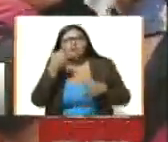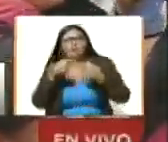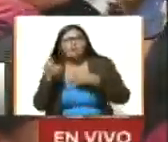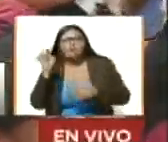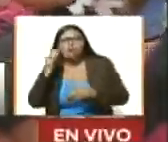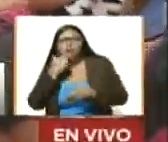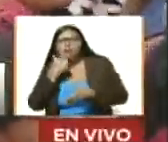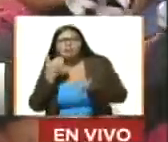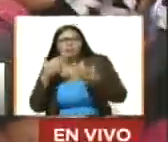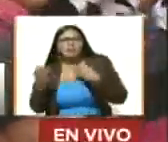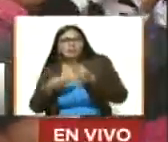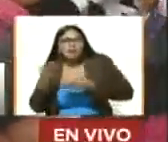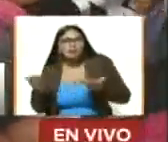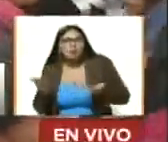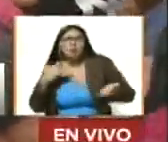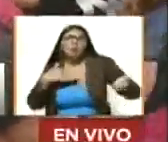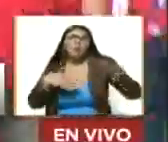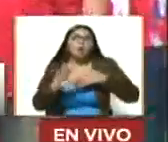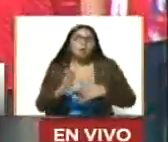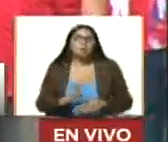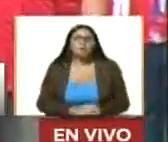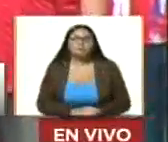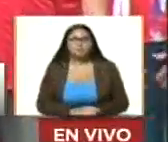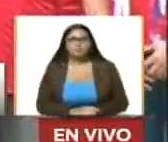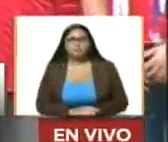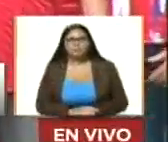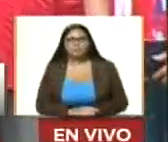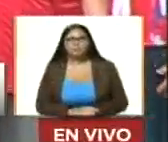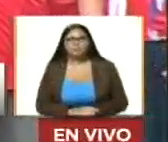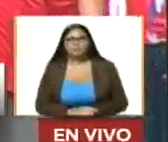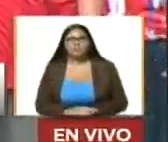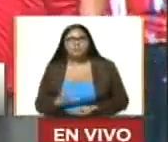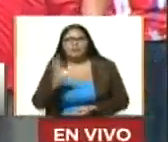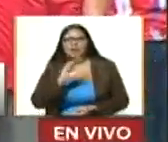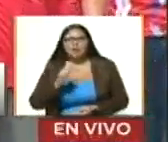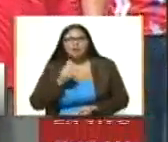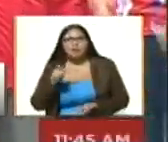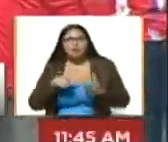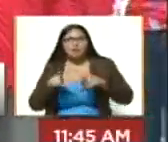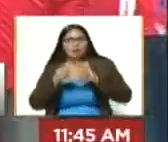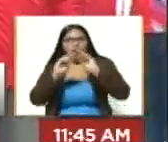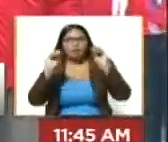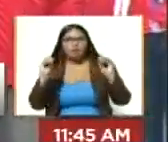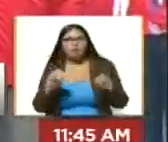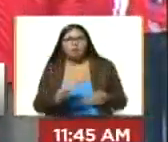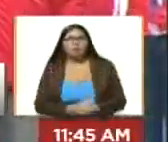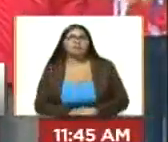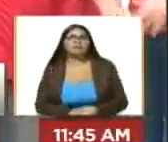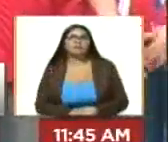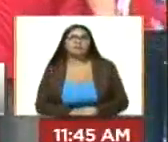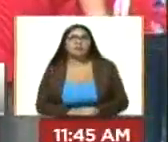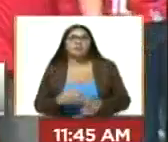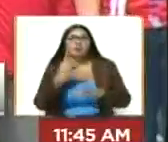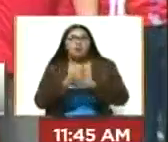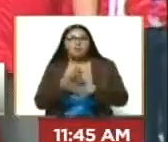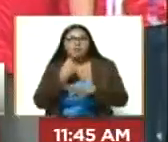hacemos? Para Caracas nos vamos. La gente de Monagas no habla paja, no